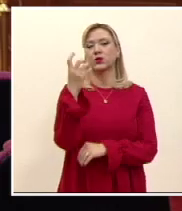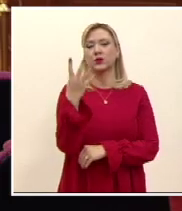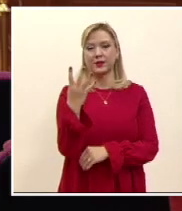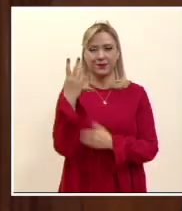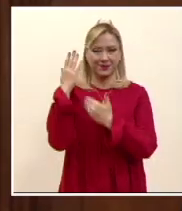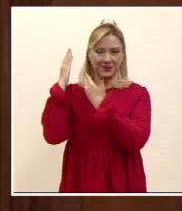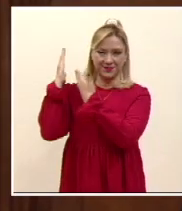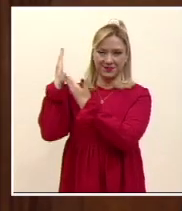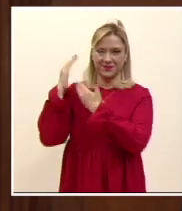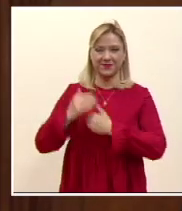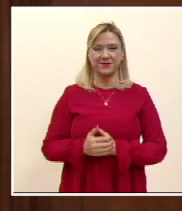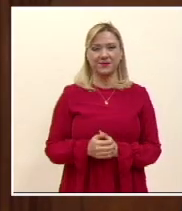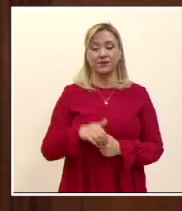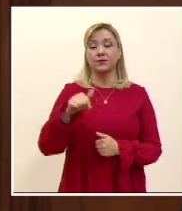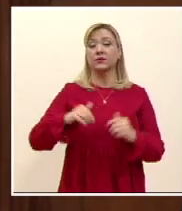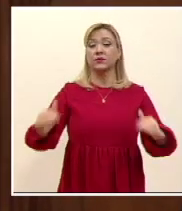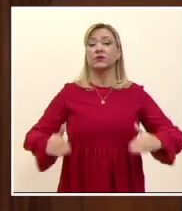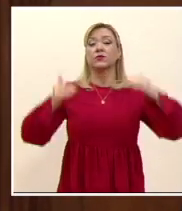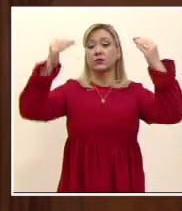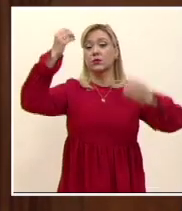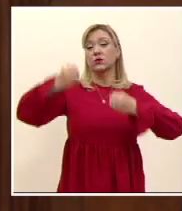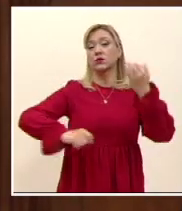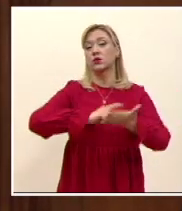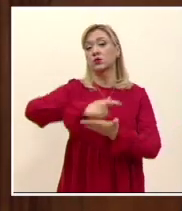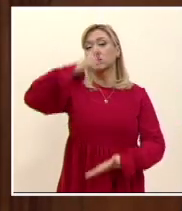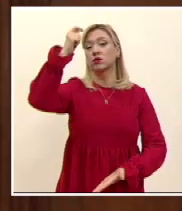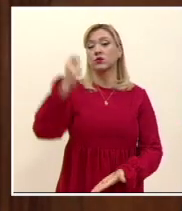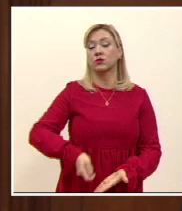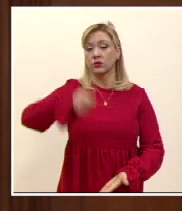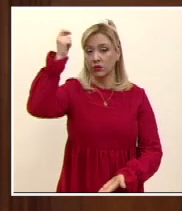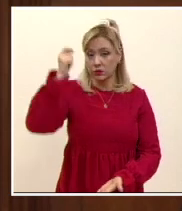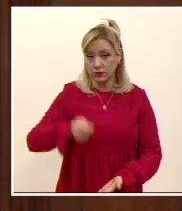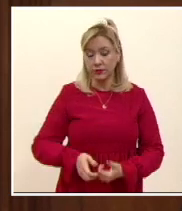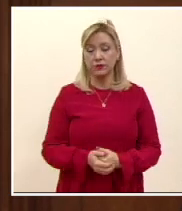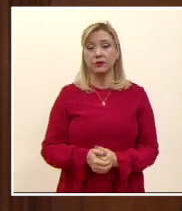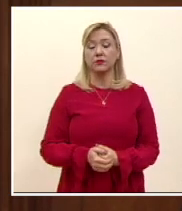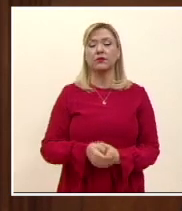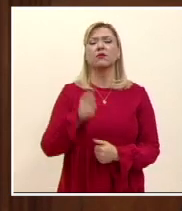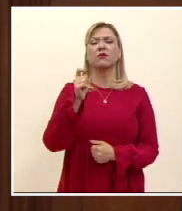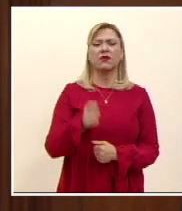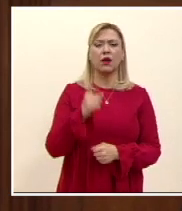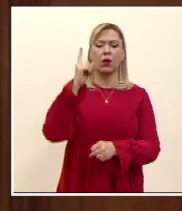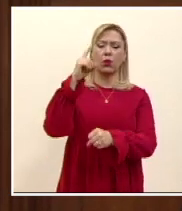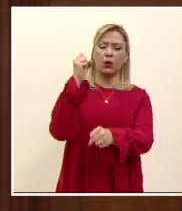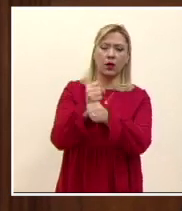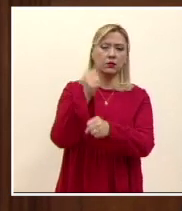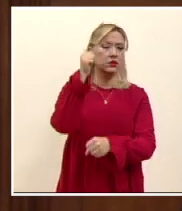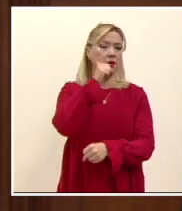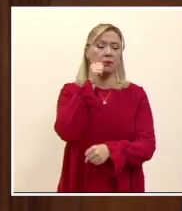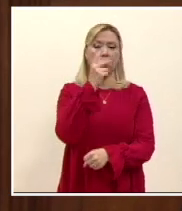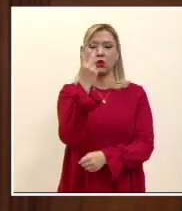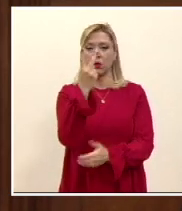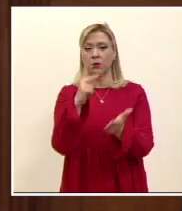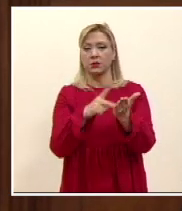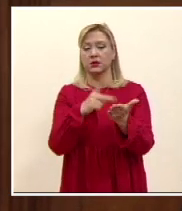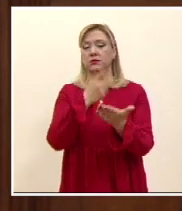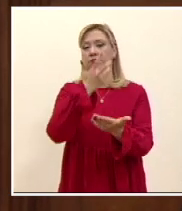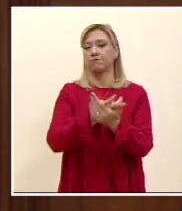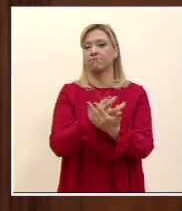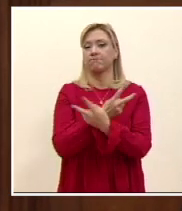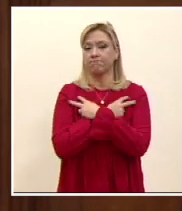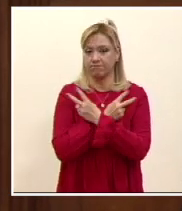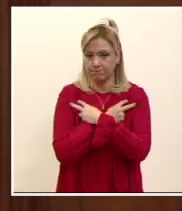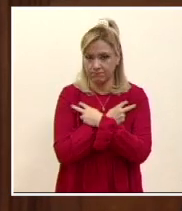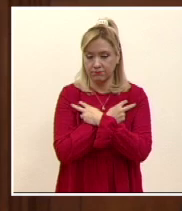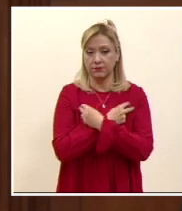2024. La Suprema Corte de Justicia de la Nación tendrá cada año 2 periodos de sesiones y